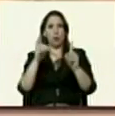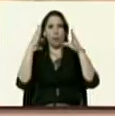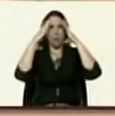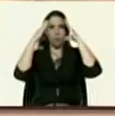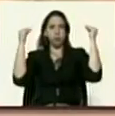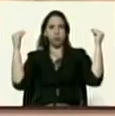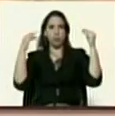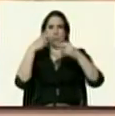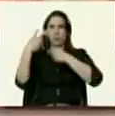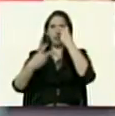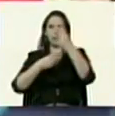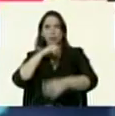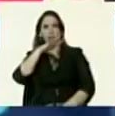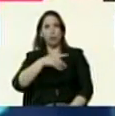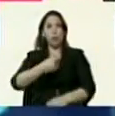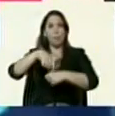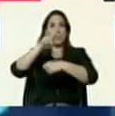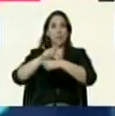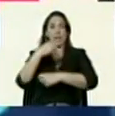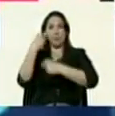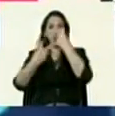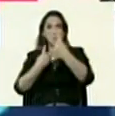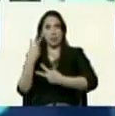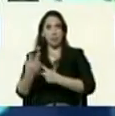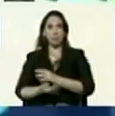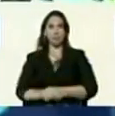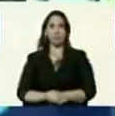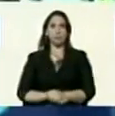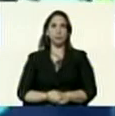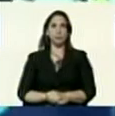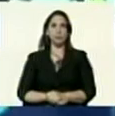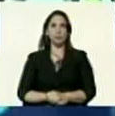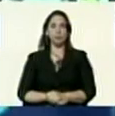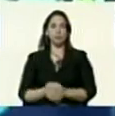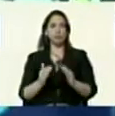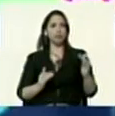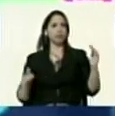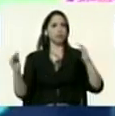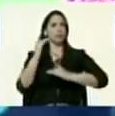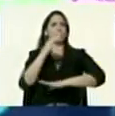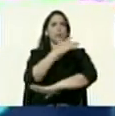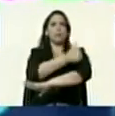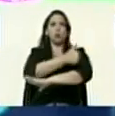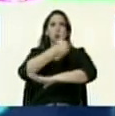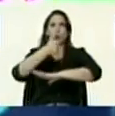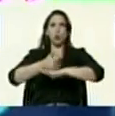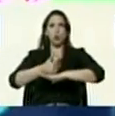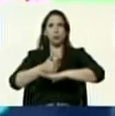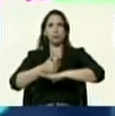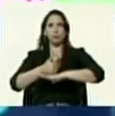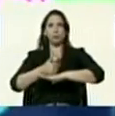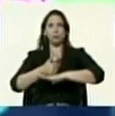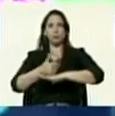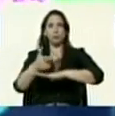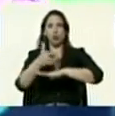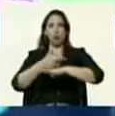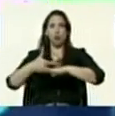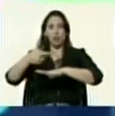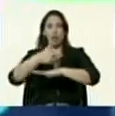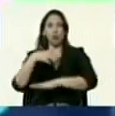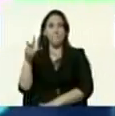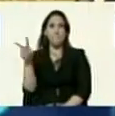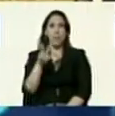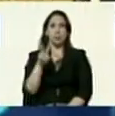histórica, primera visita de un alto funcionario del gobierno de